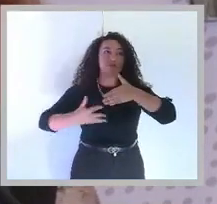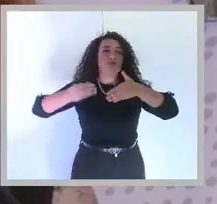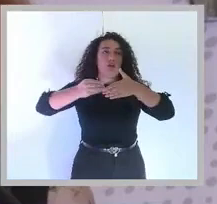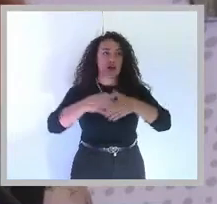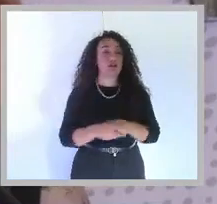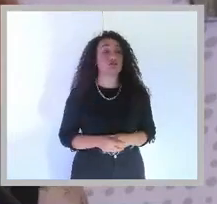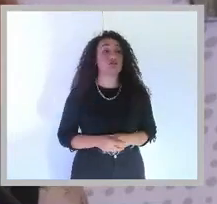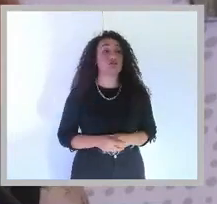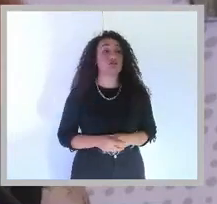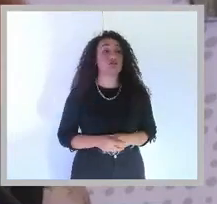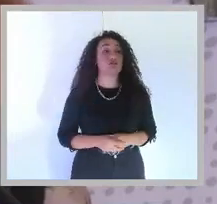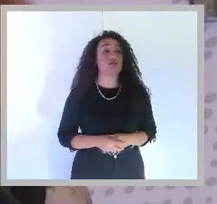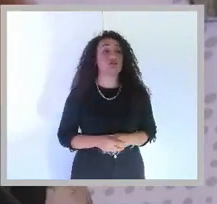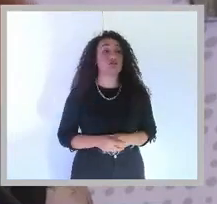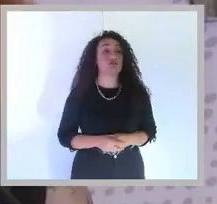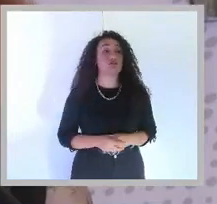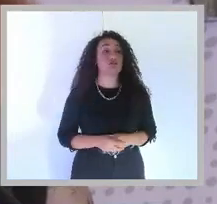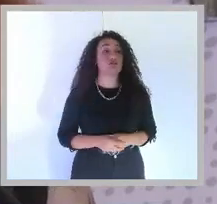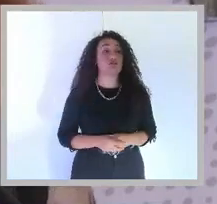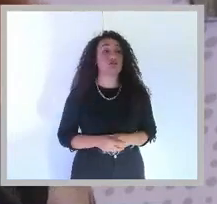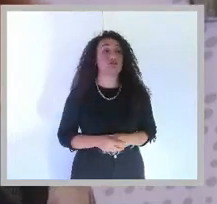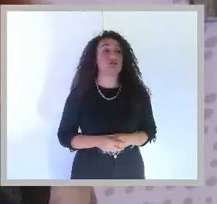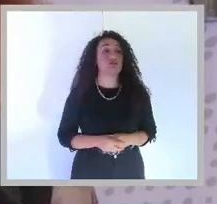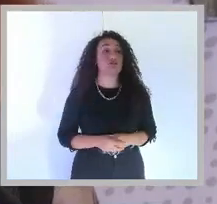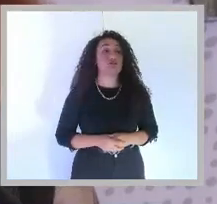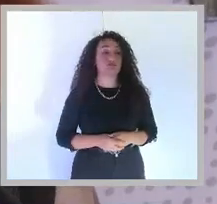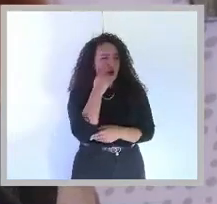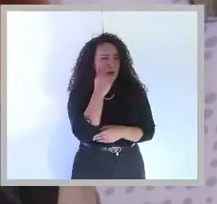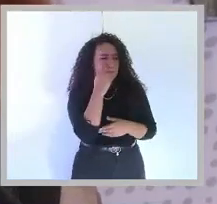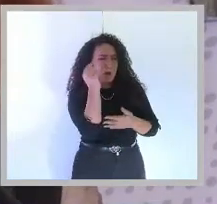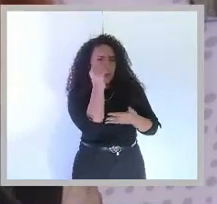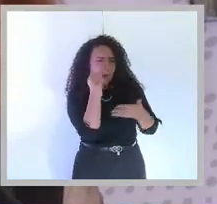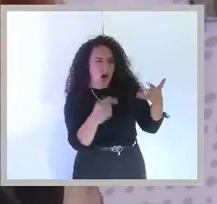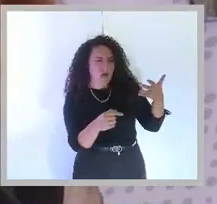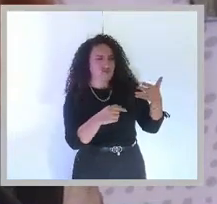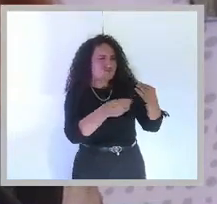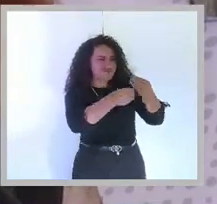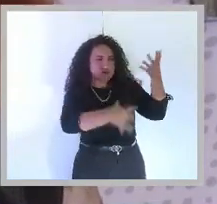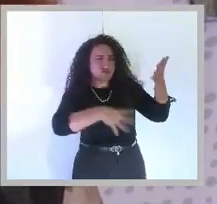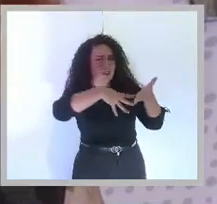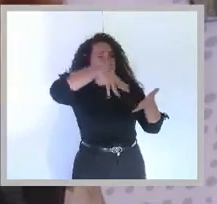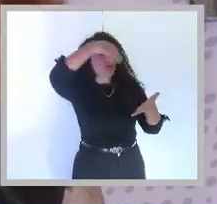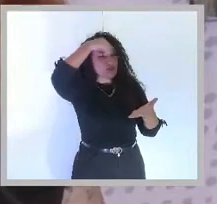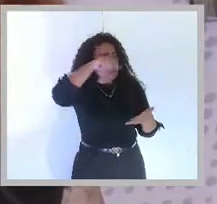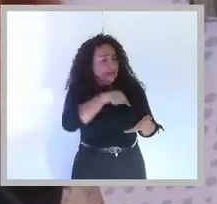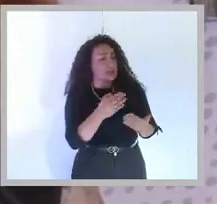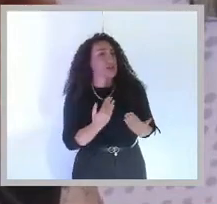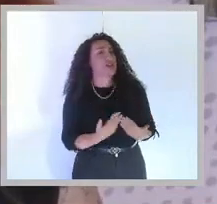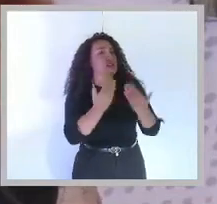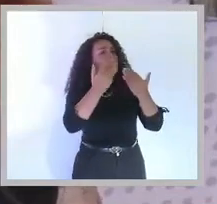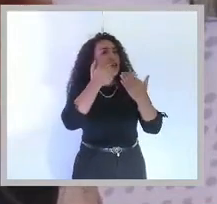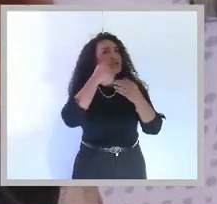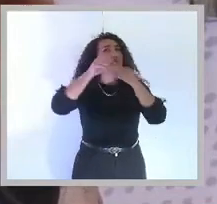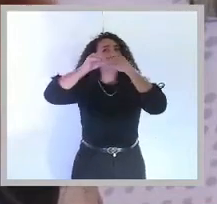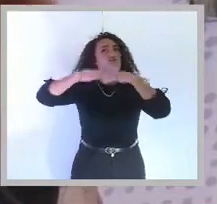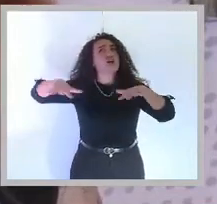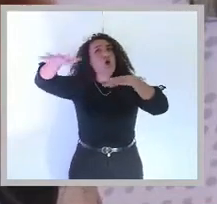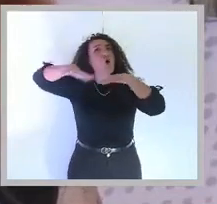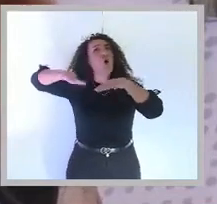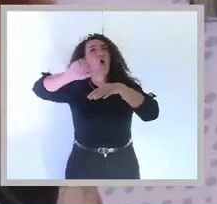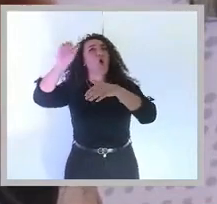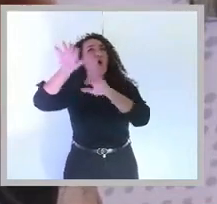de la sociedad colombiana son fundamentales también para otros países de la región que viven situaciones